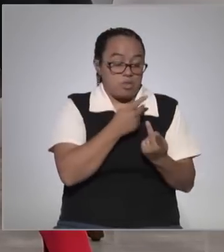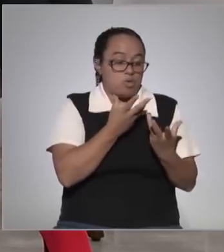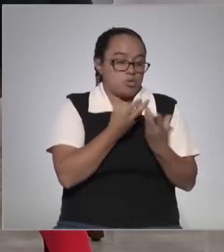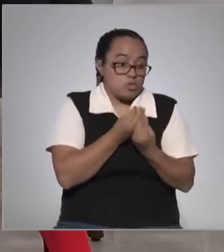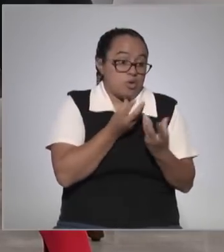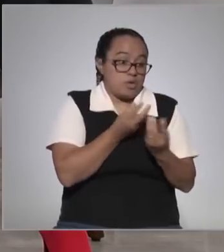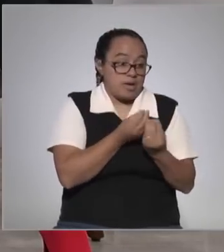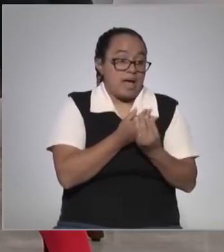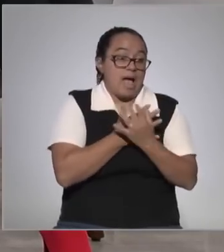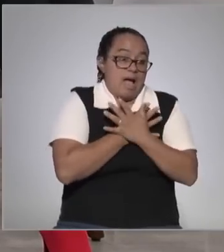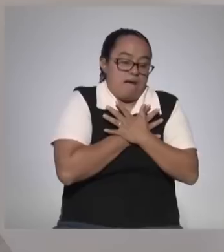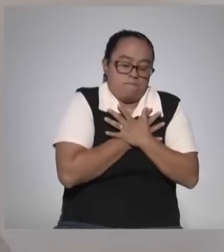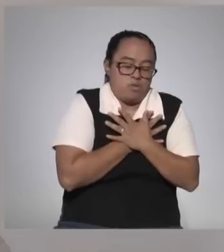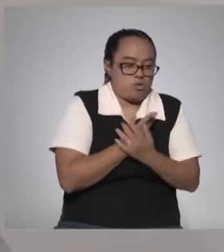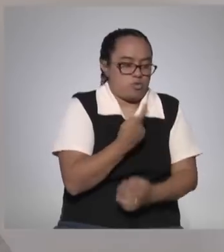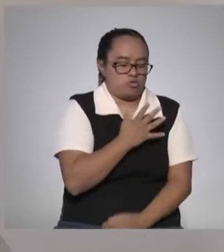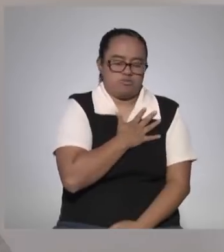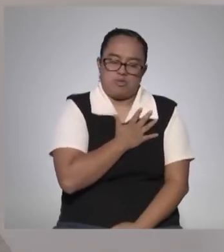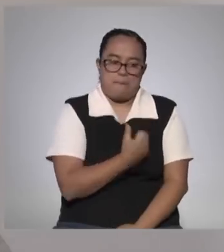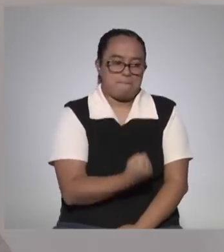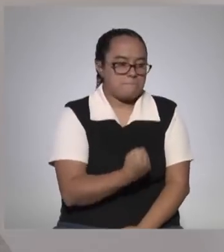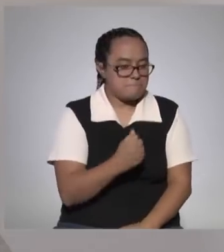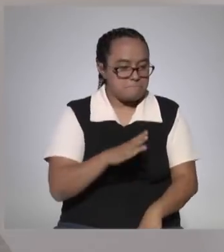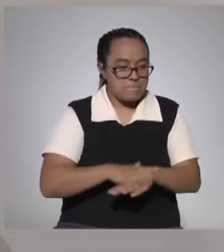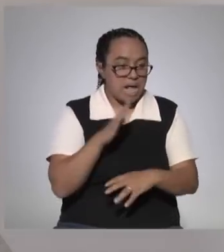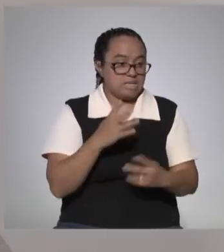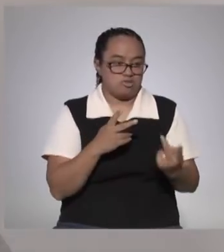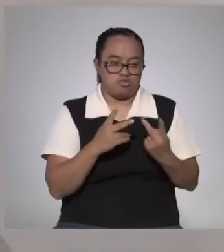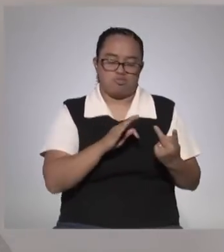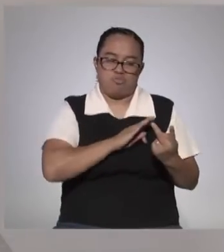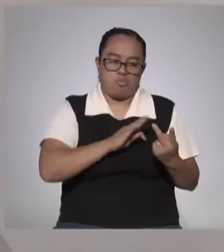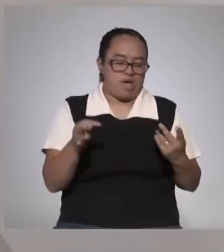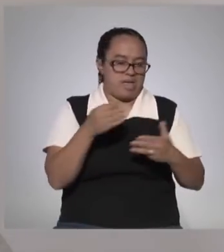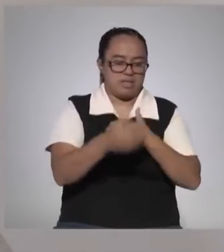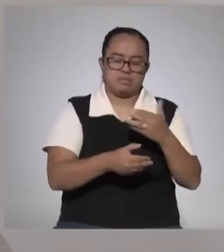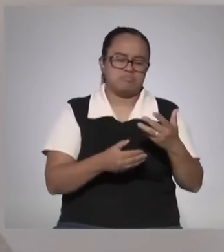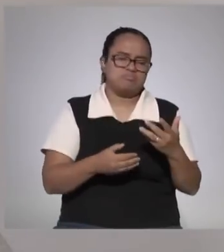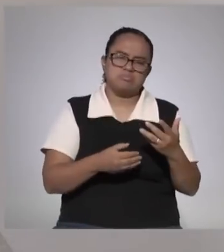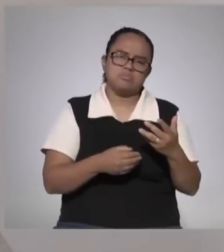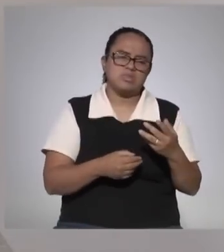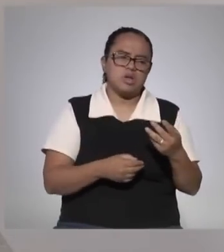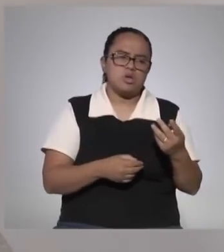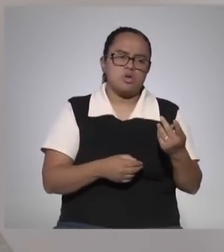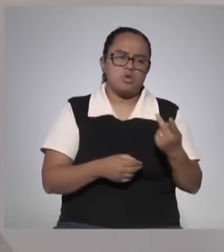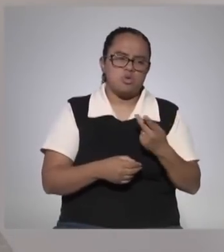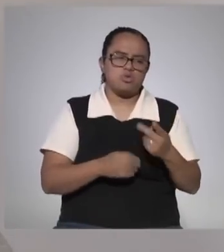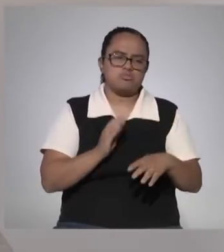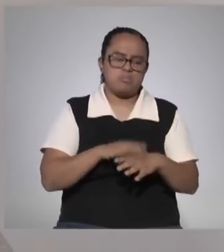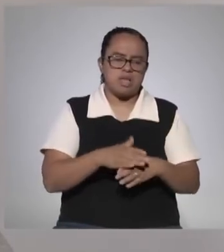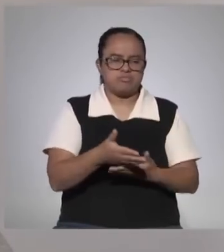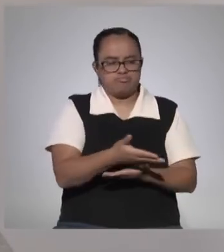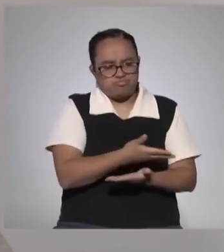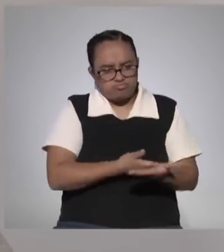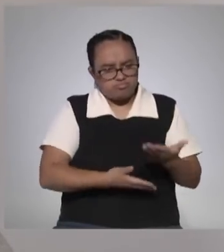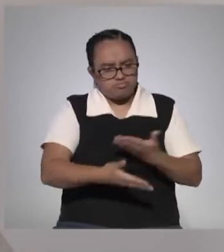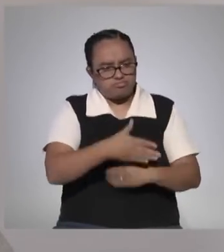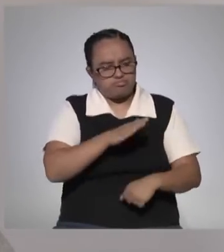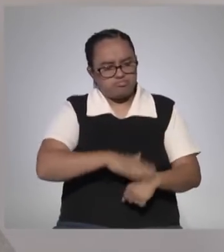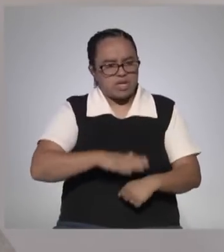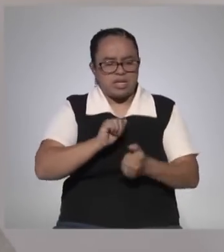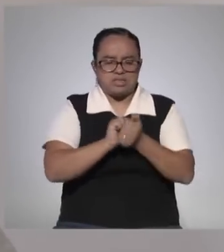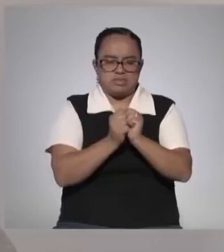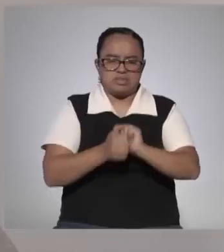y la pasión lo iban a hacer todo, sino que evolucionan a compartir, evolucionan